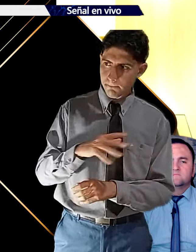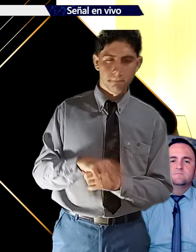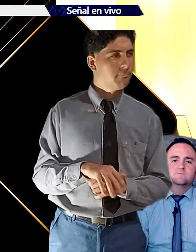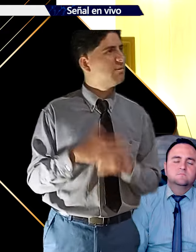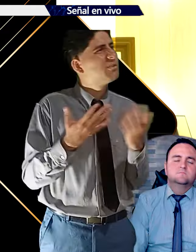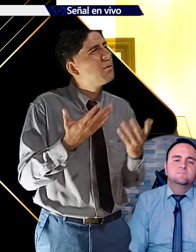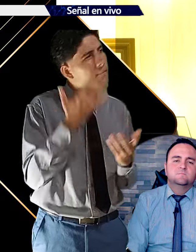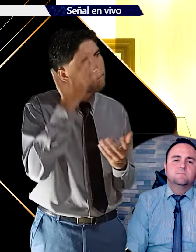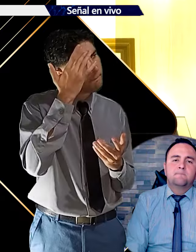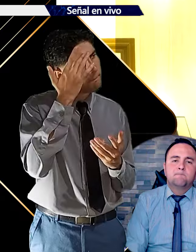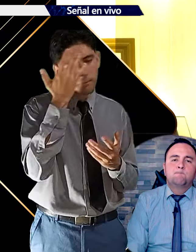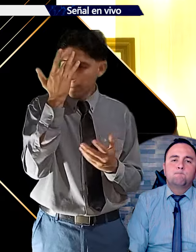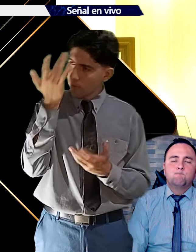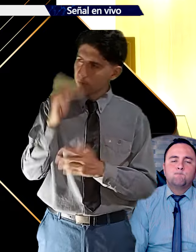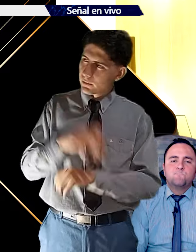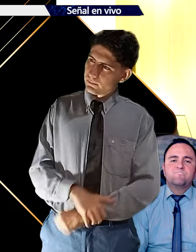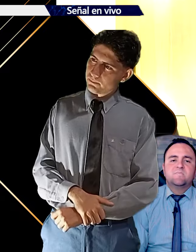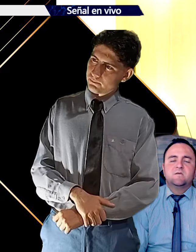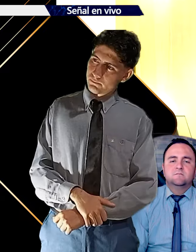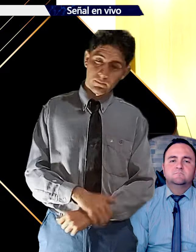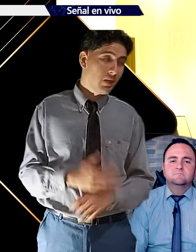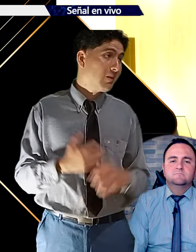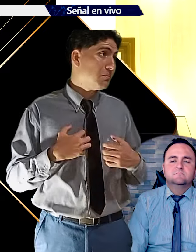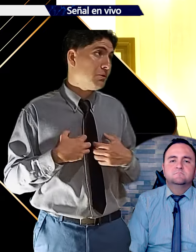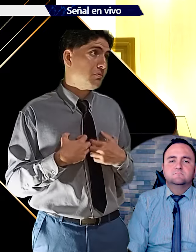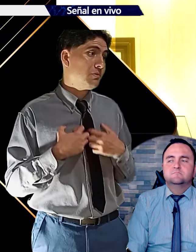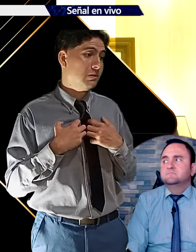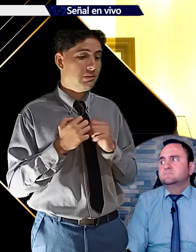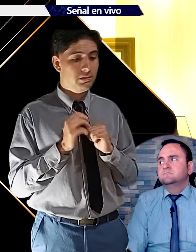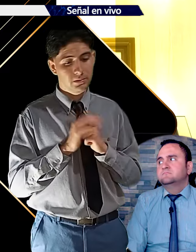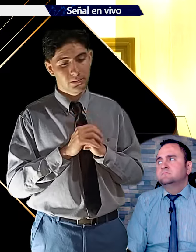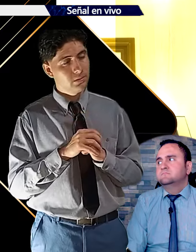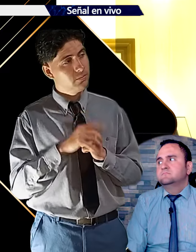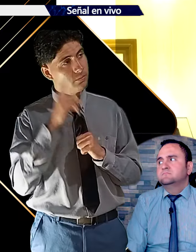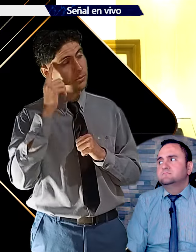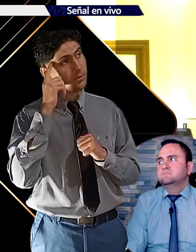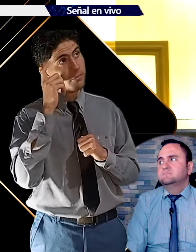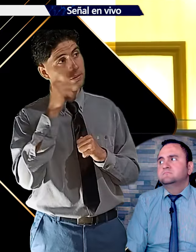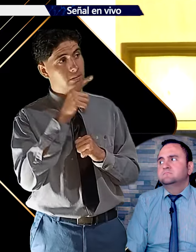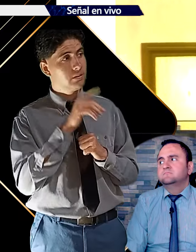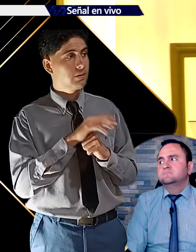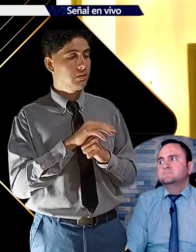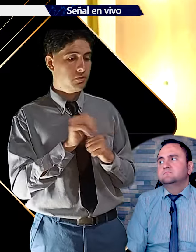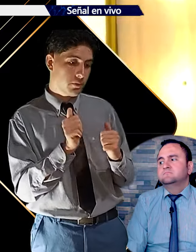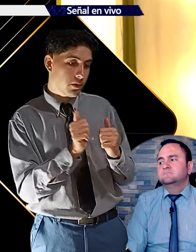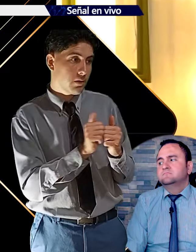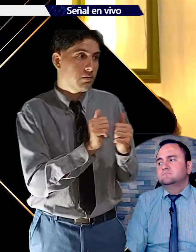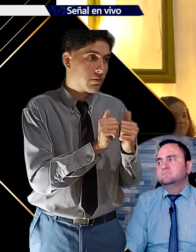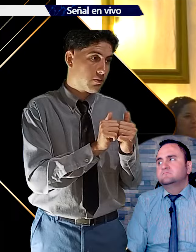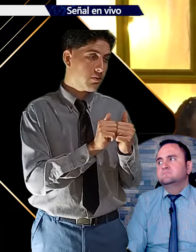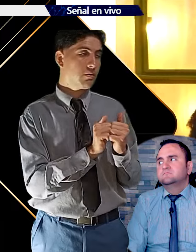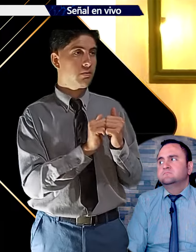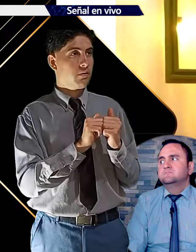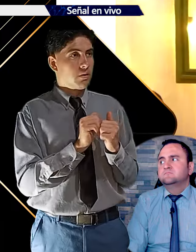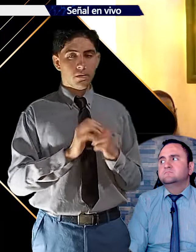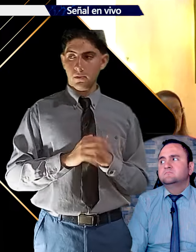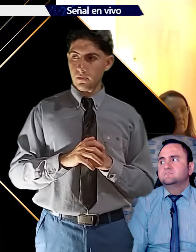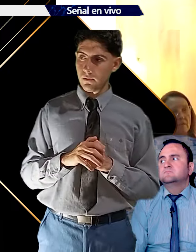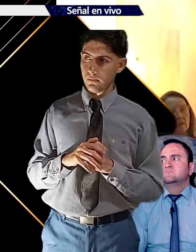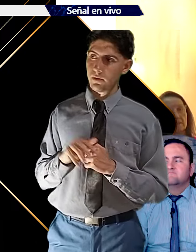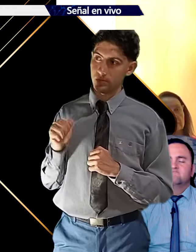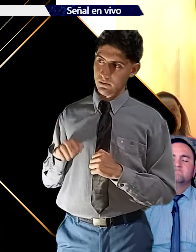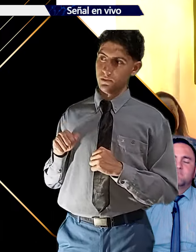chocolatina, te la hubiera tirado, te hubiera pegado? A ver, en lo que me... No, mami, no. Entonces, listo, ¿por qué no? Mami, sí, es que me dio como susto, porque de pronto usted iba a pensar